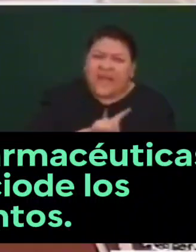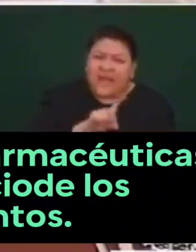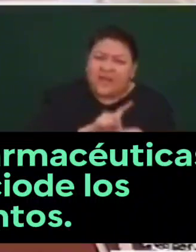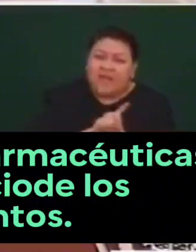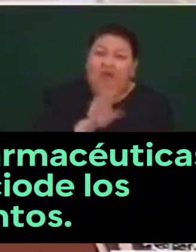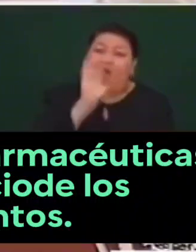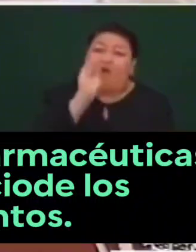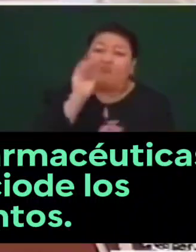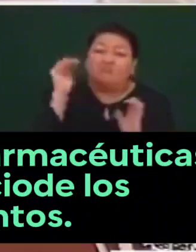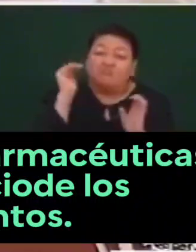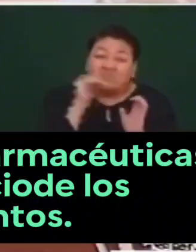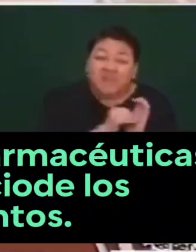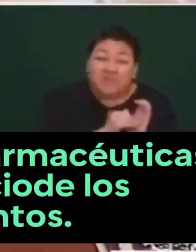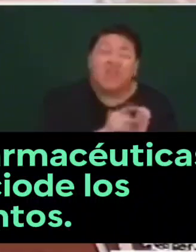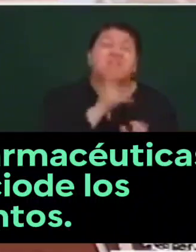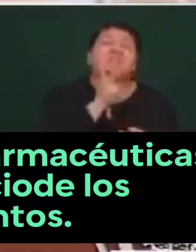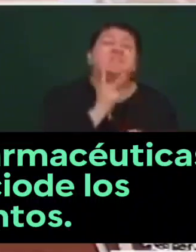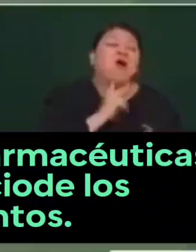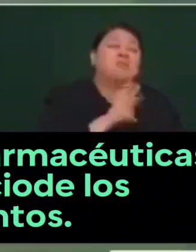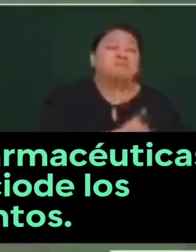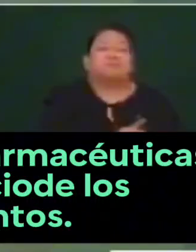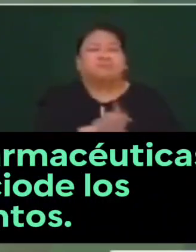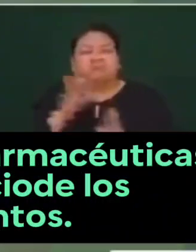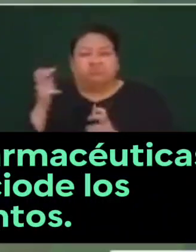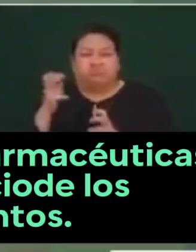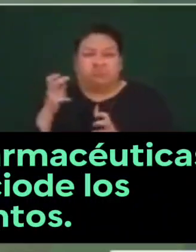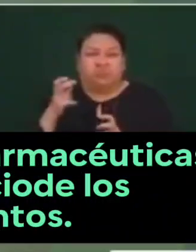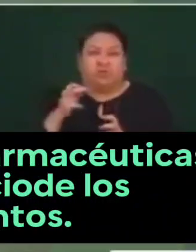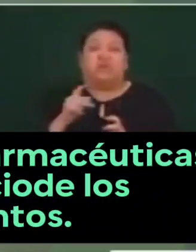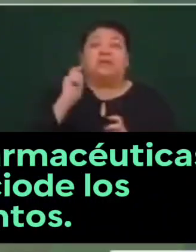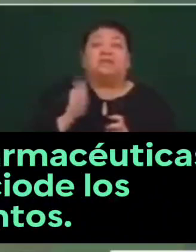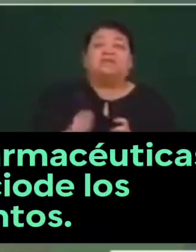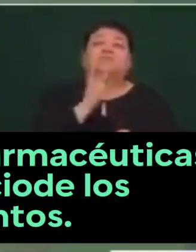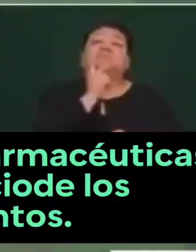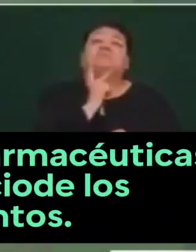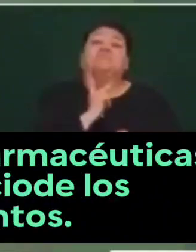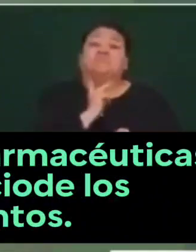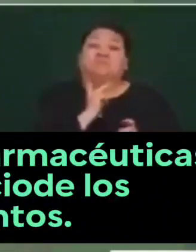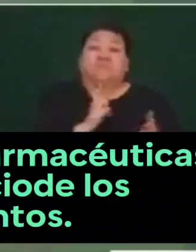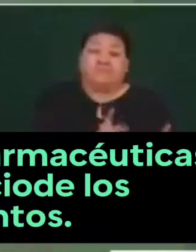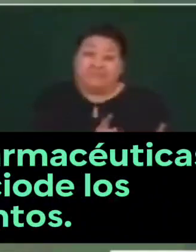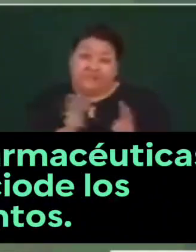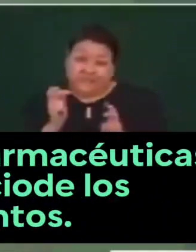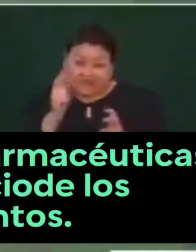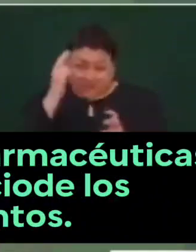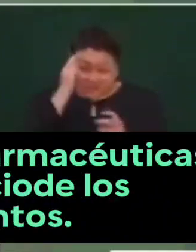80,000 barriles. Hemos bajado a